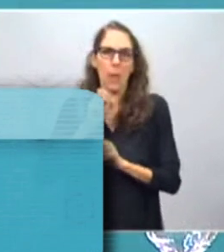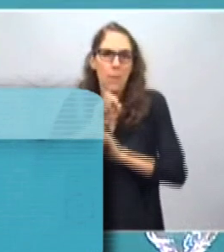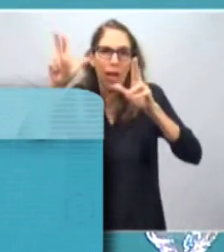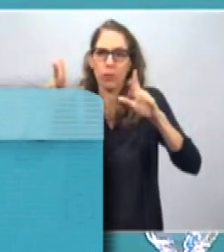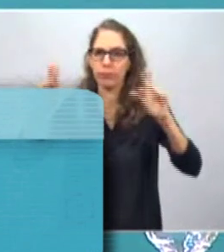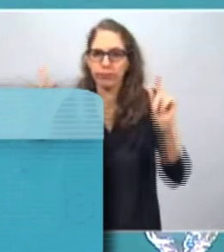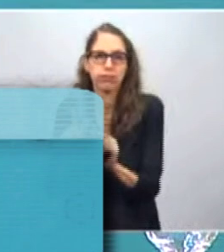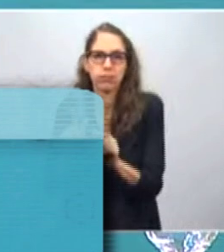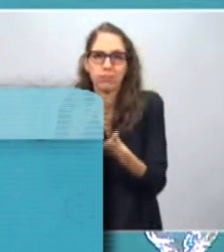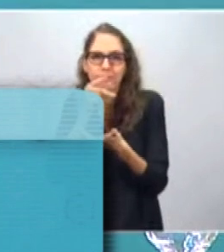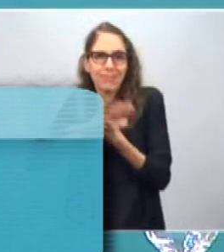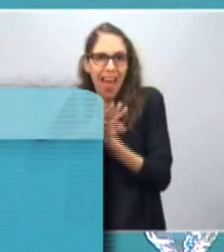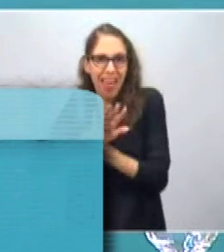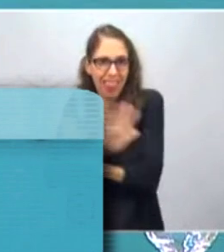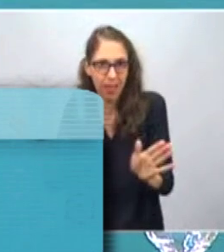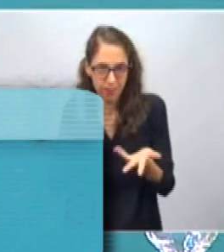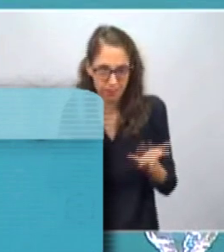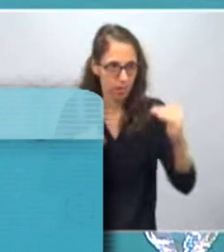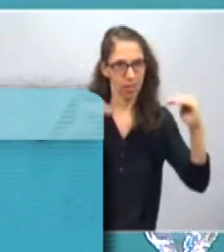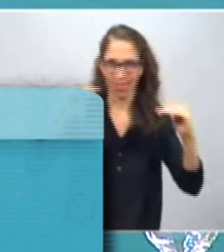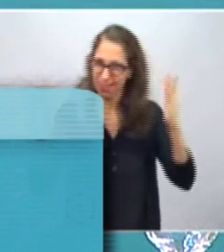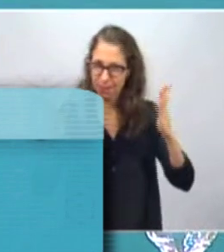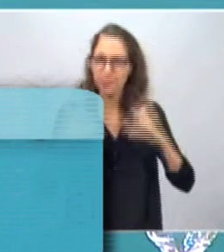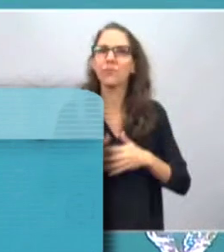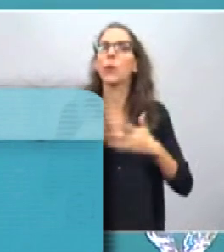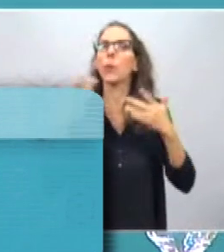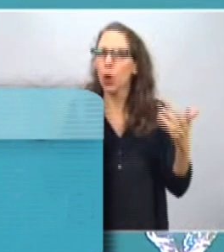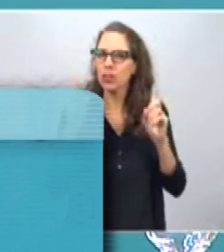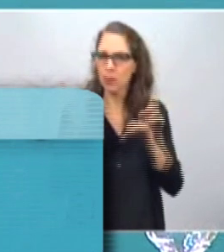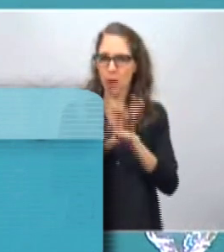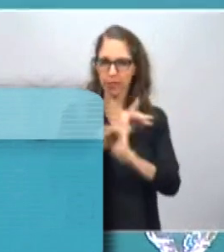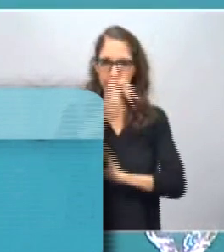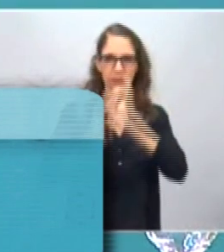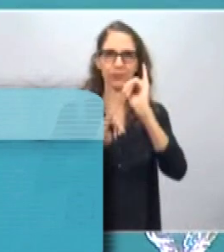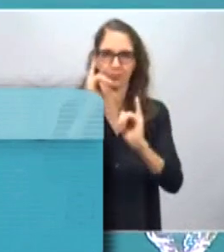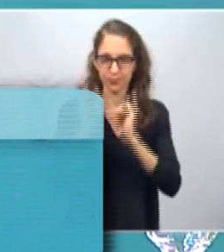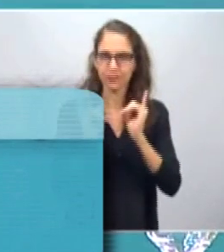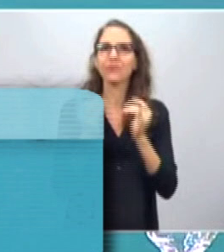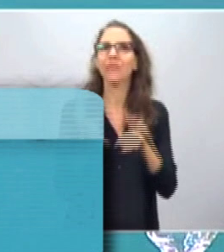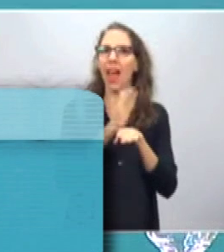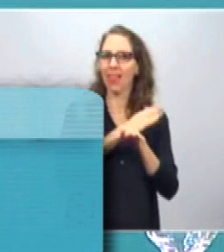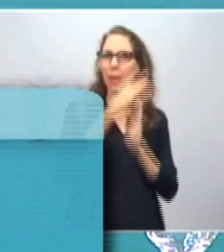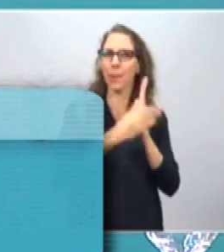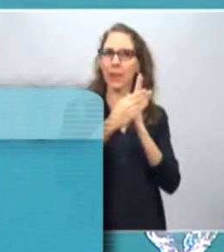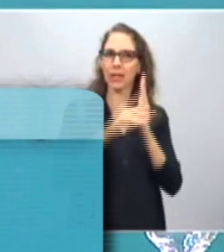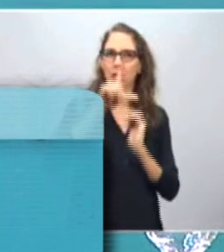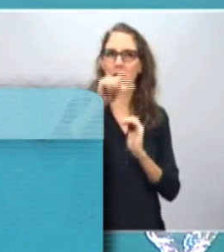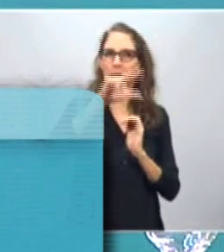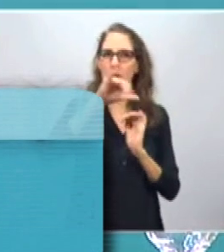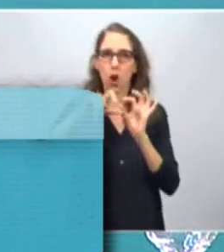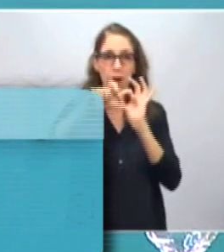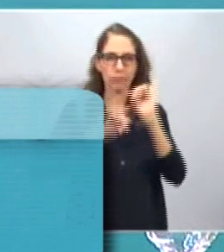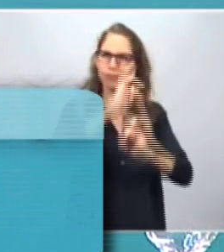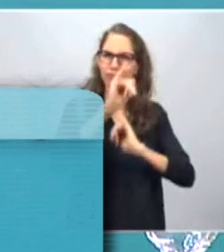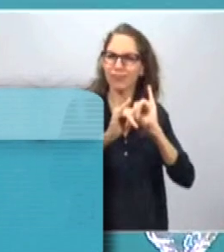Por eso creo que lo que señalaba recién el ministro Larroque es fundamental